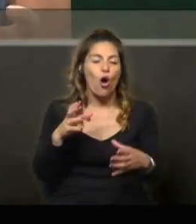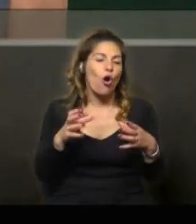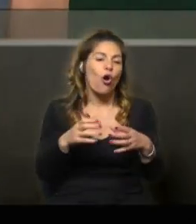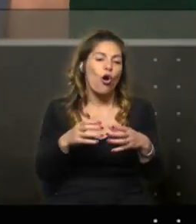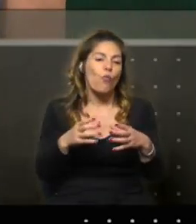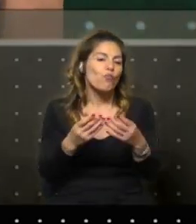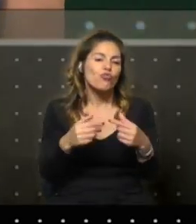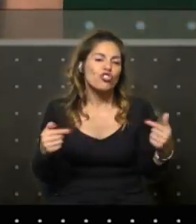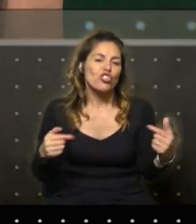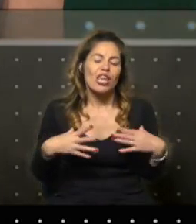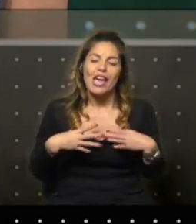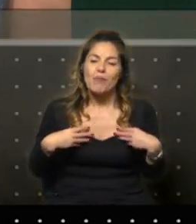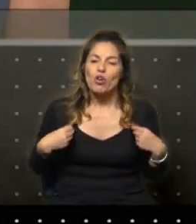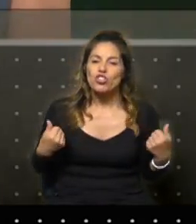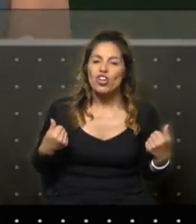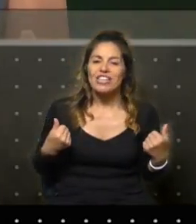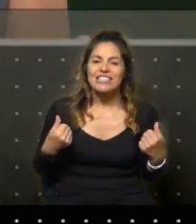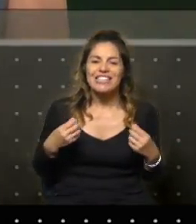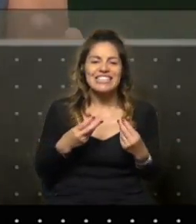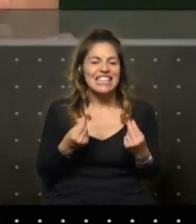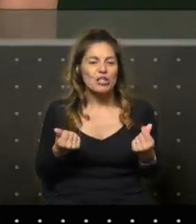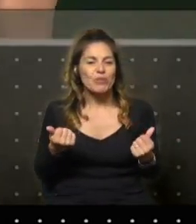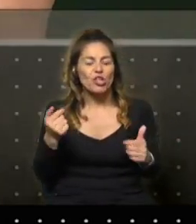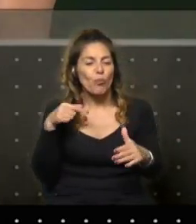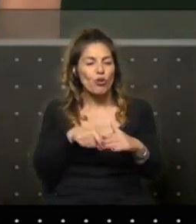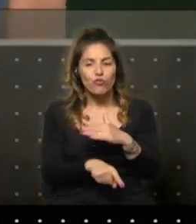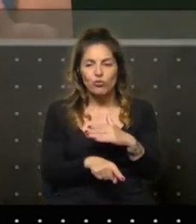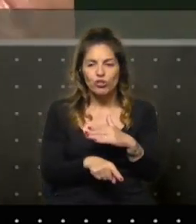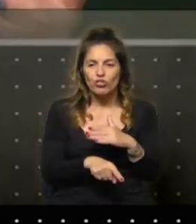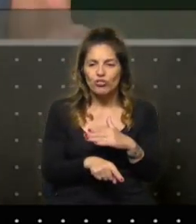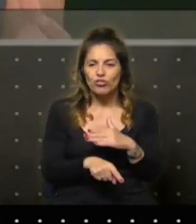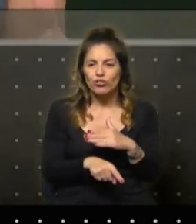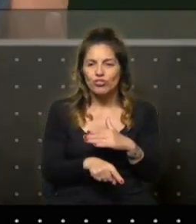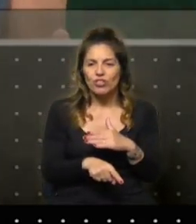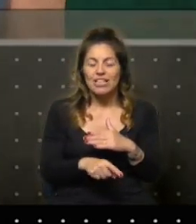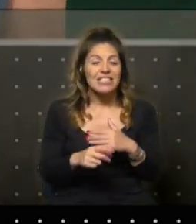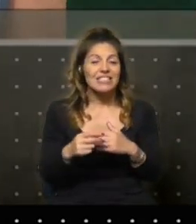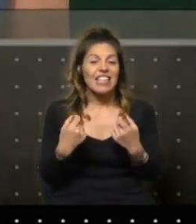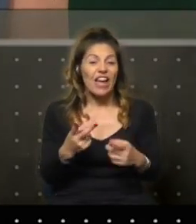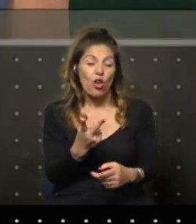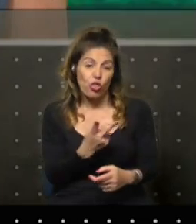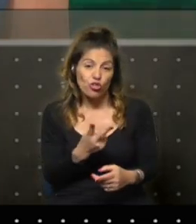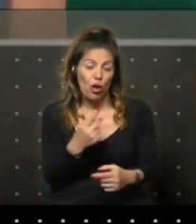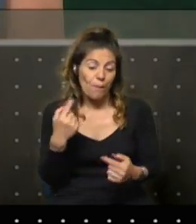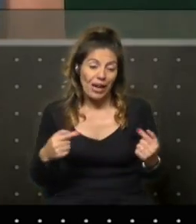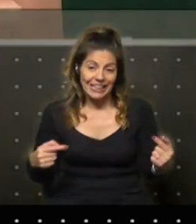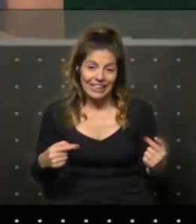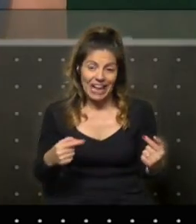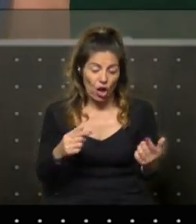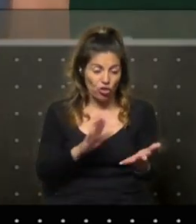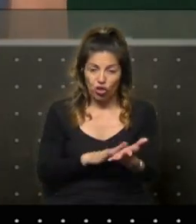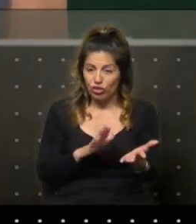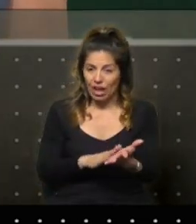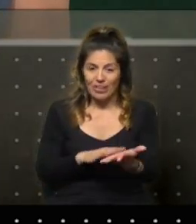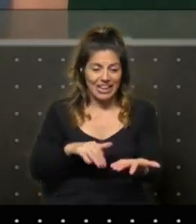sentimientos muy profundos desde la sociedad Argentina que jugaron fuertemente Más allá de esto que hablábamos o sea se ha la dos cosas no lo material concreto tangible la